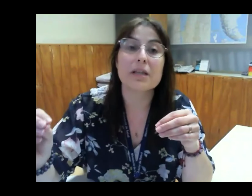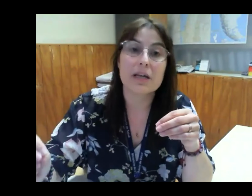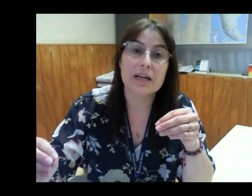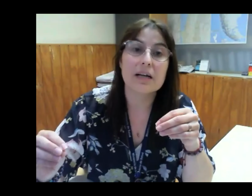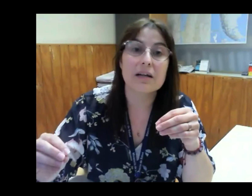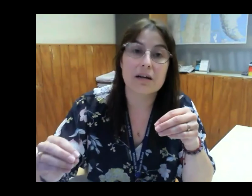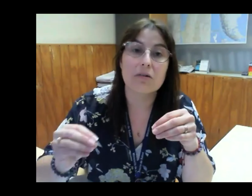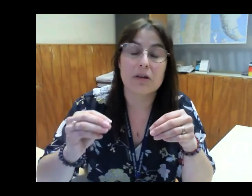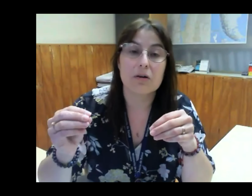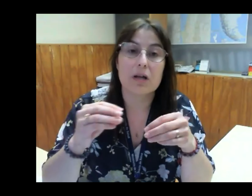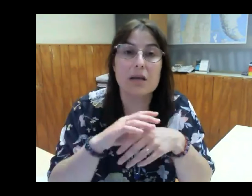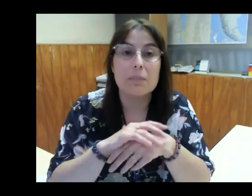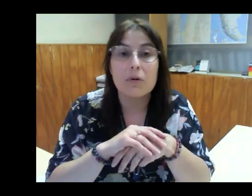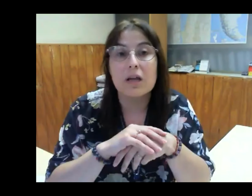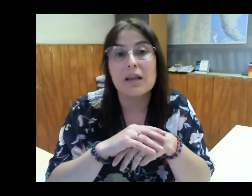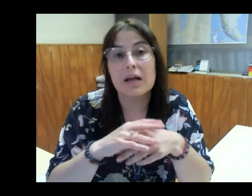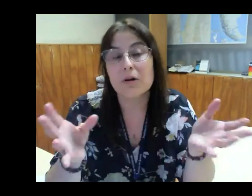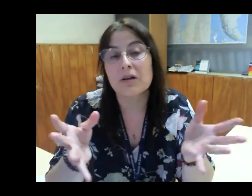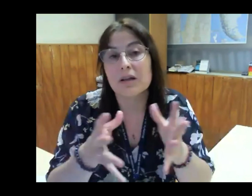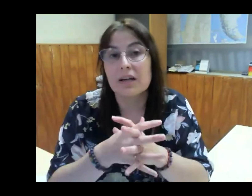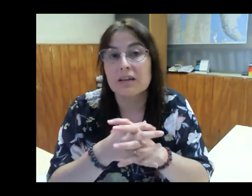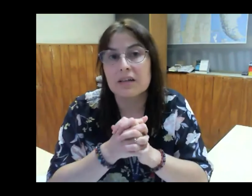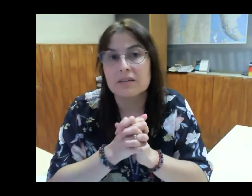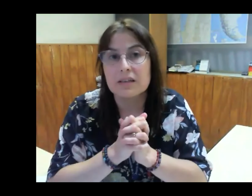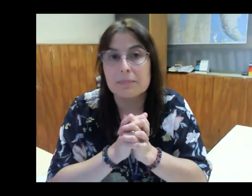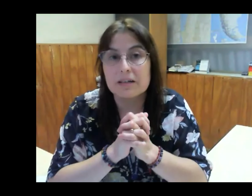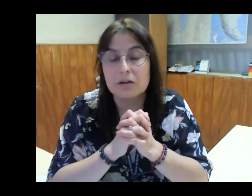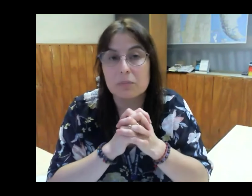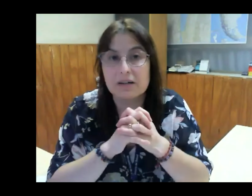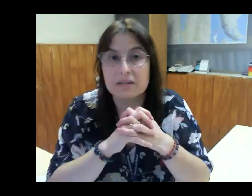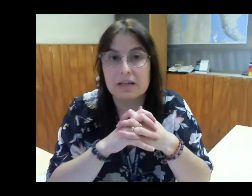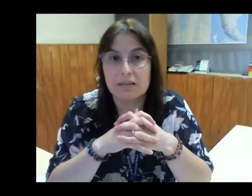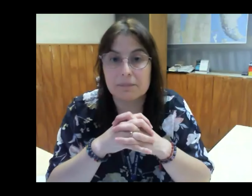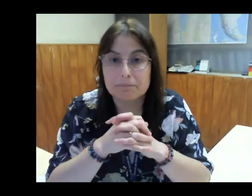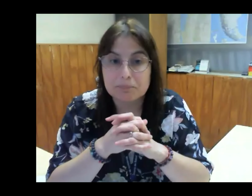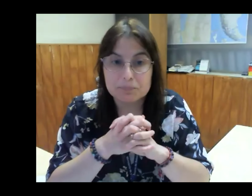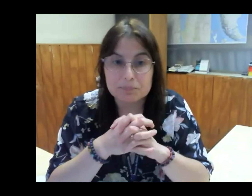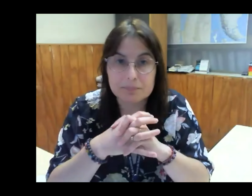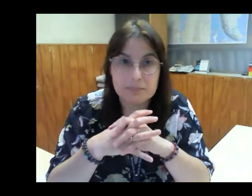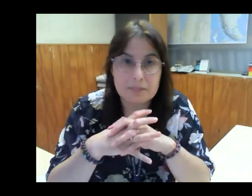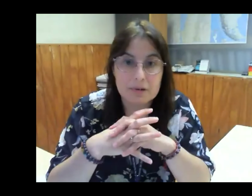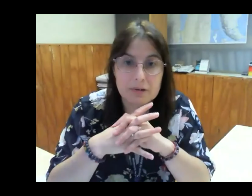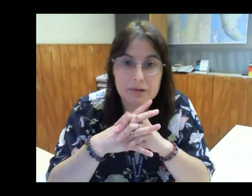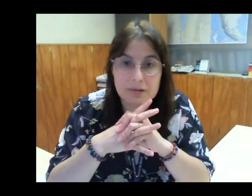para mitigar el riesgo de los equipos y, digamos, y tener el sistema de salud más resiliente.